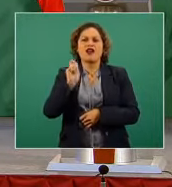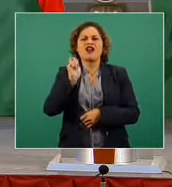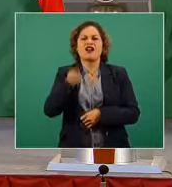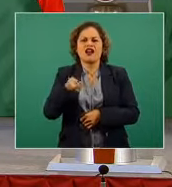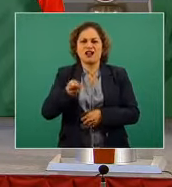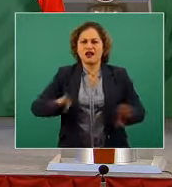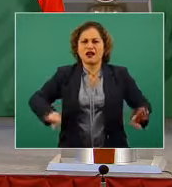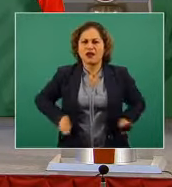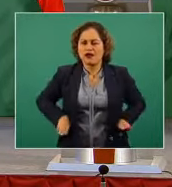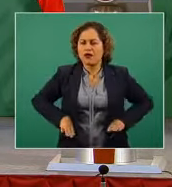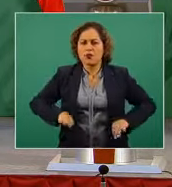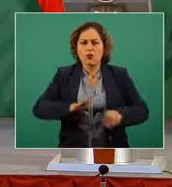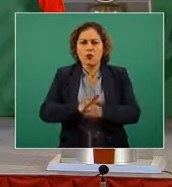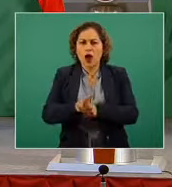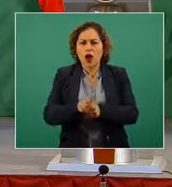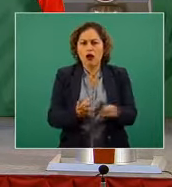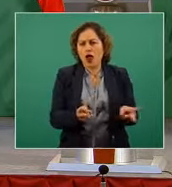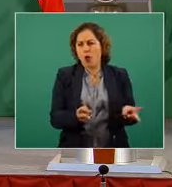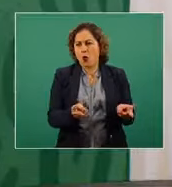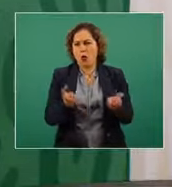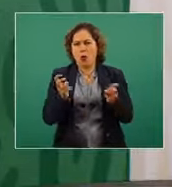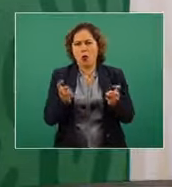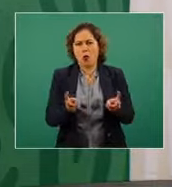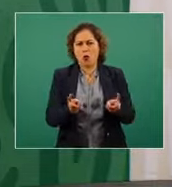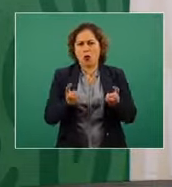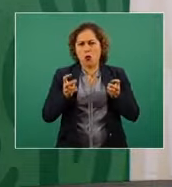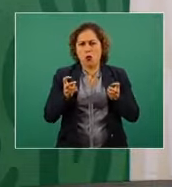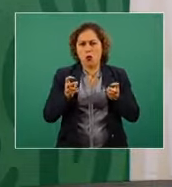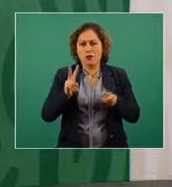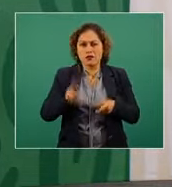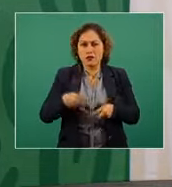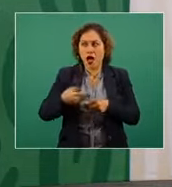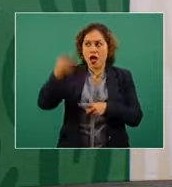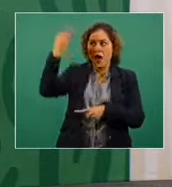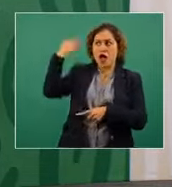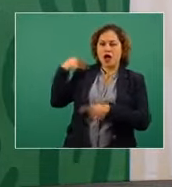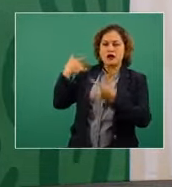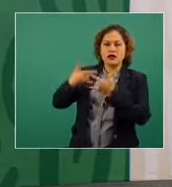como nunca se había registrado en la historia de México.